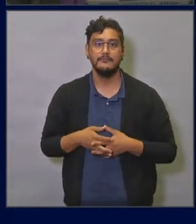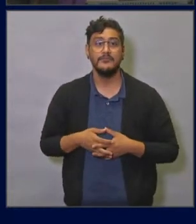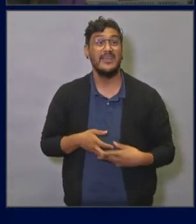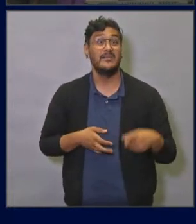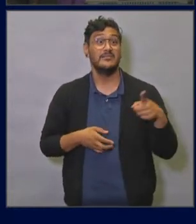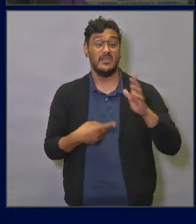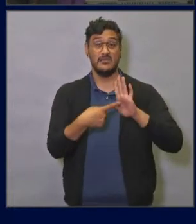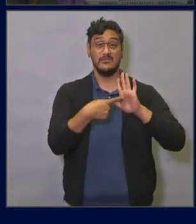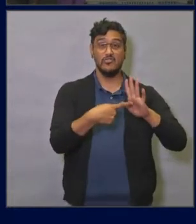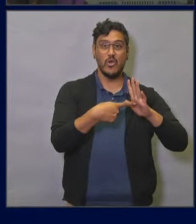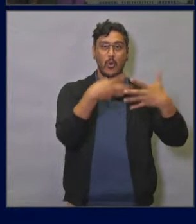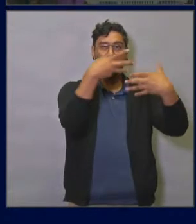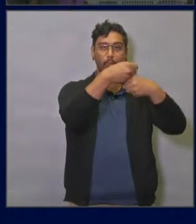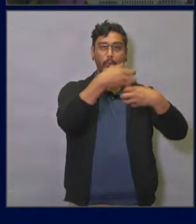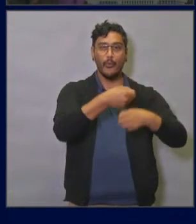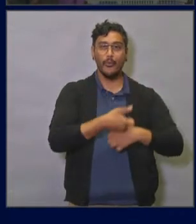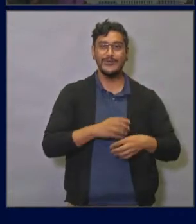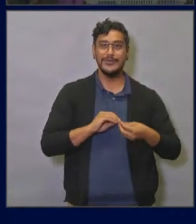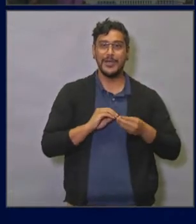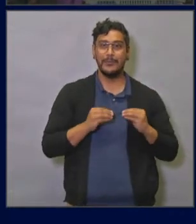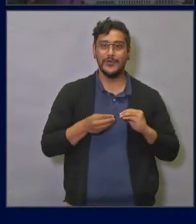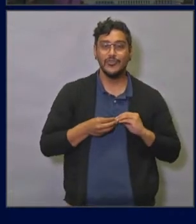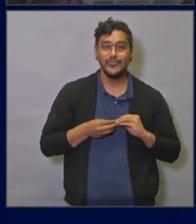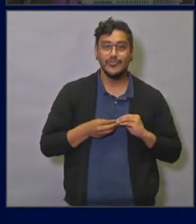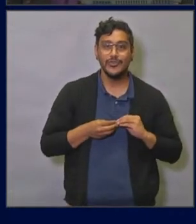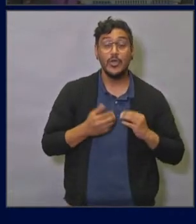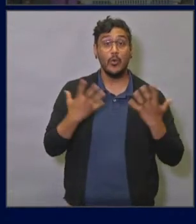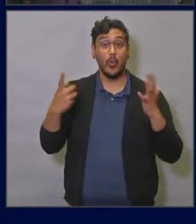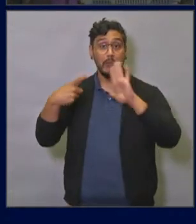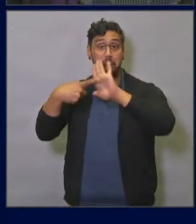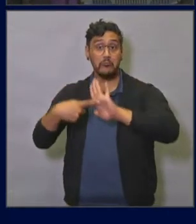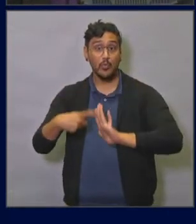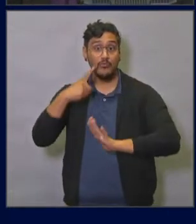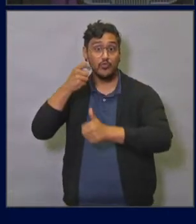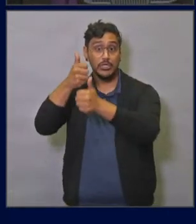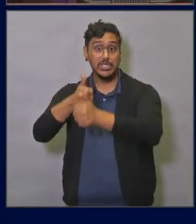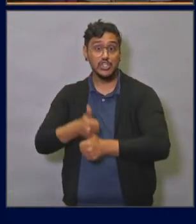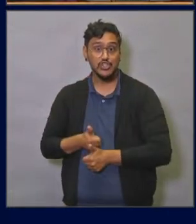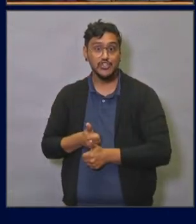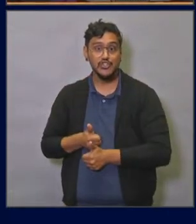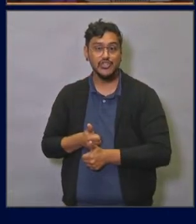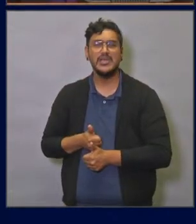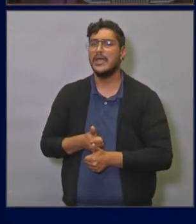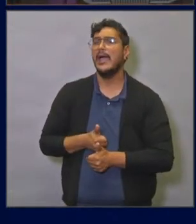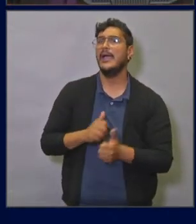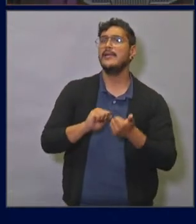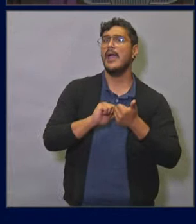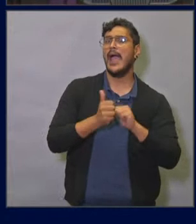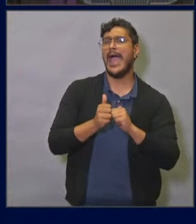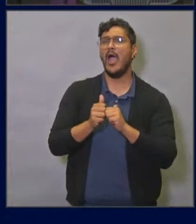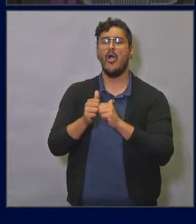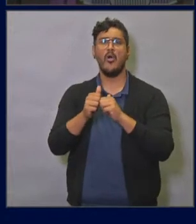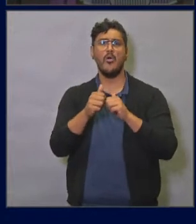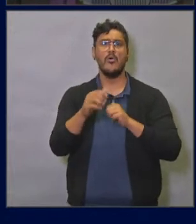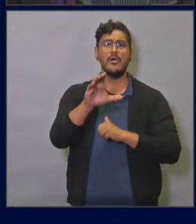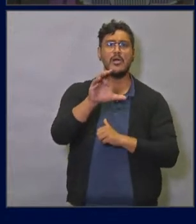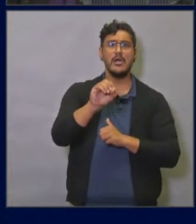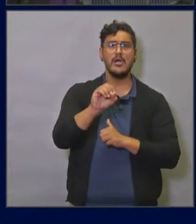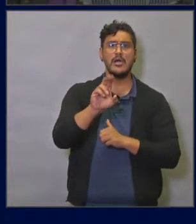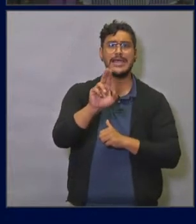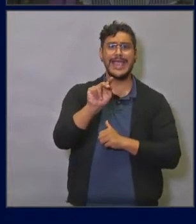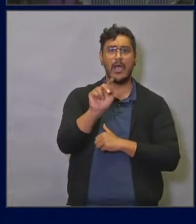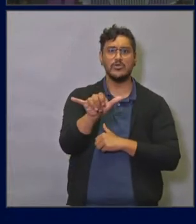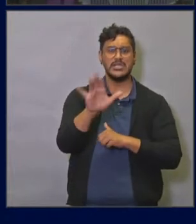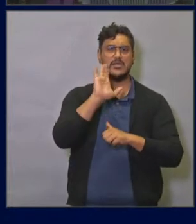resumen de los niveles del estado, los indicadores de cada uno y cómo se clasifican los condados, ya